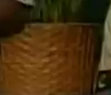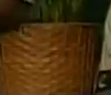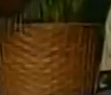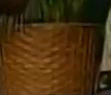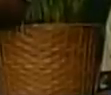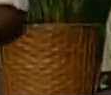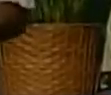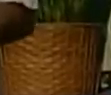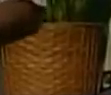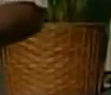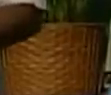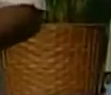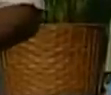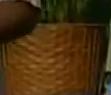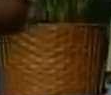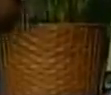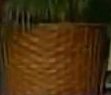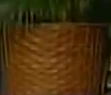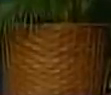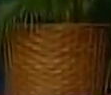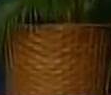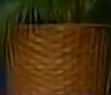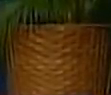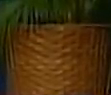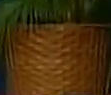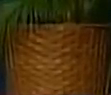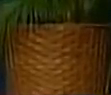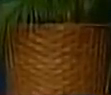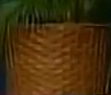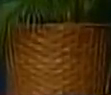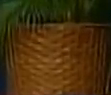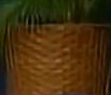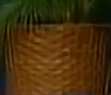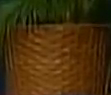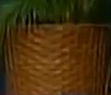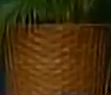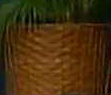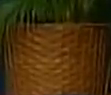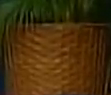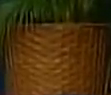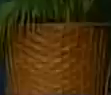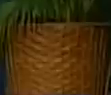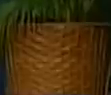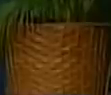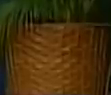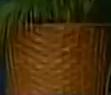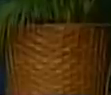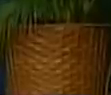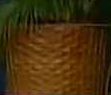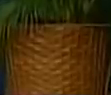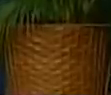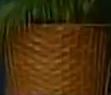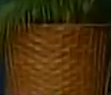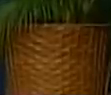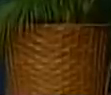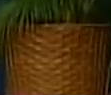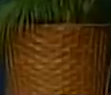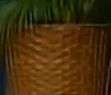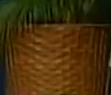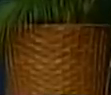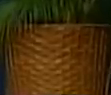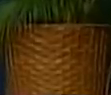del ejército bolivariano con que cuenta la revolución debe ser el ejército de sus educadores y el ejército de sus